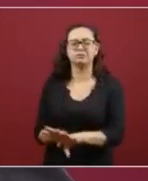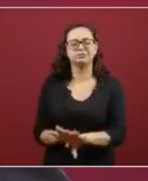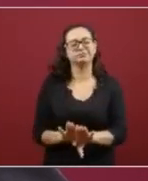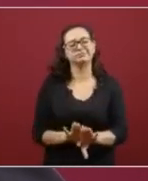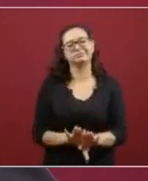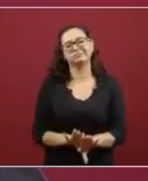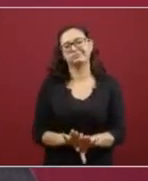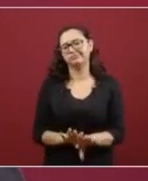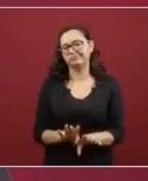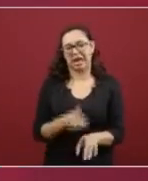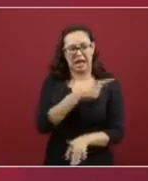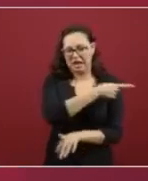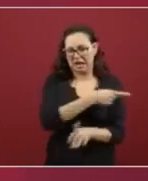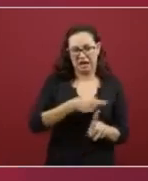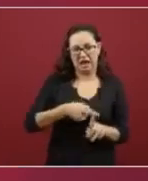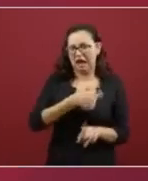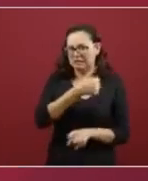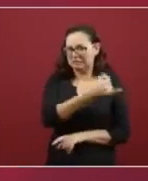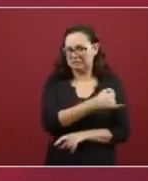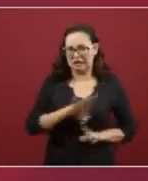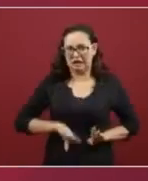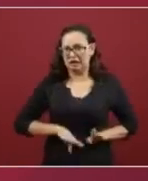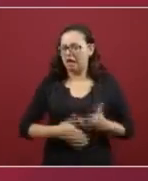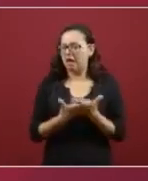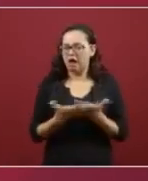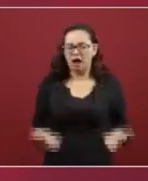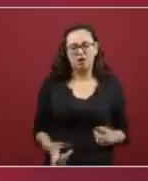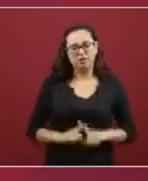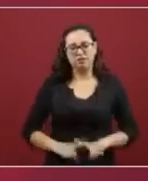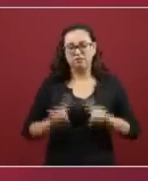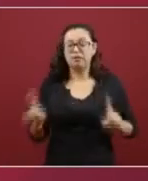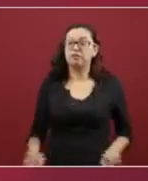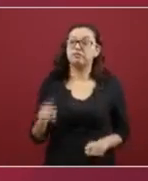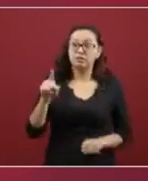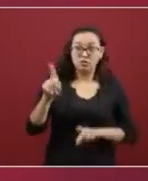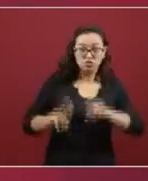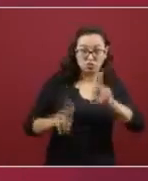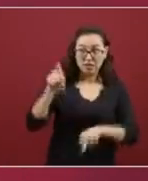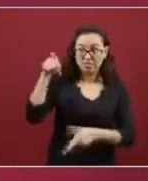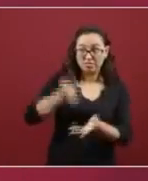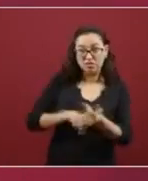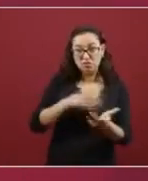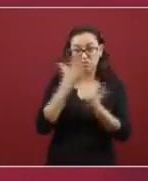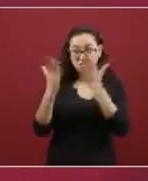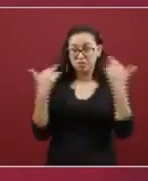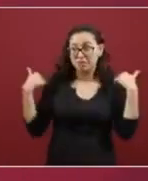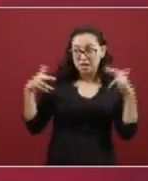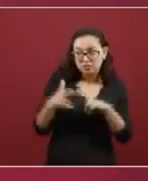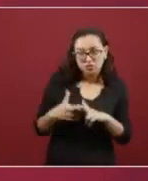así. Necesitamos fortalecer las escuelas normales porque necesitamos maestros.